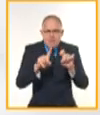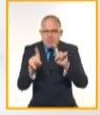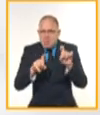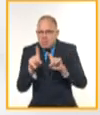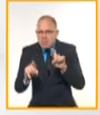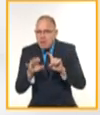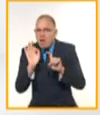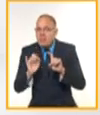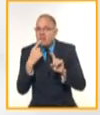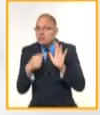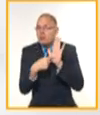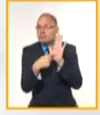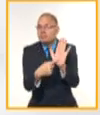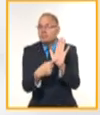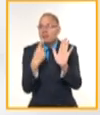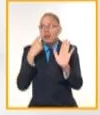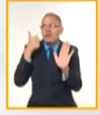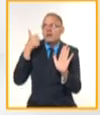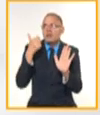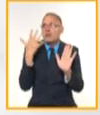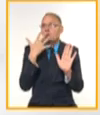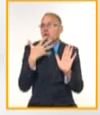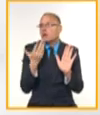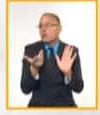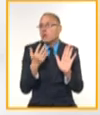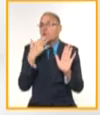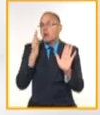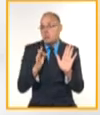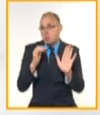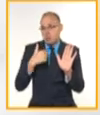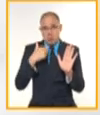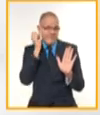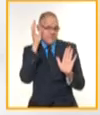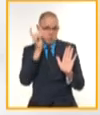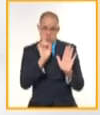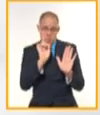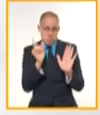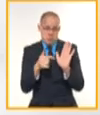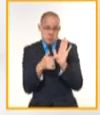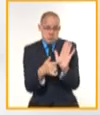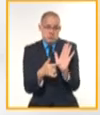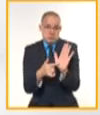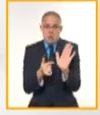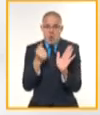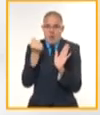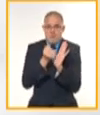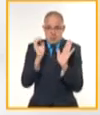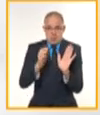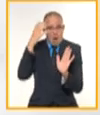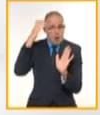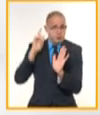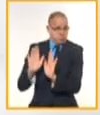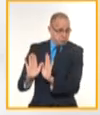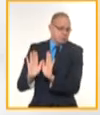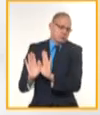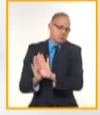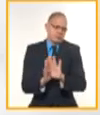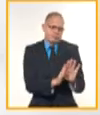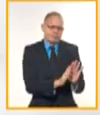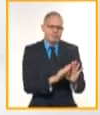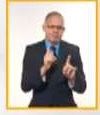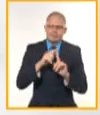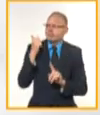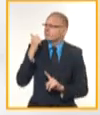repito, estamos usando solamente lo que publica este sitio. Ahora vamos a ver otra gráfica. Esto es